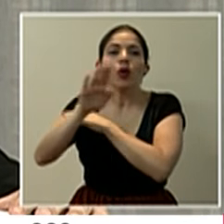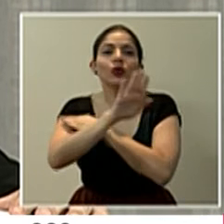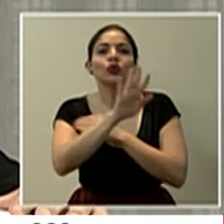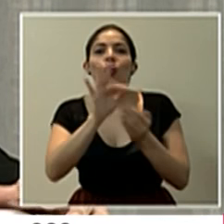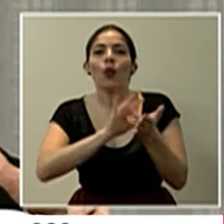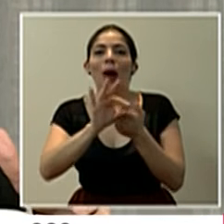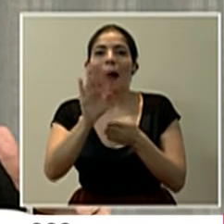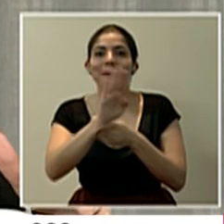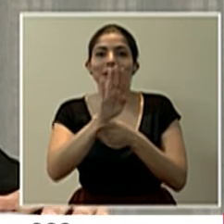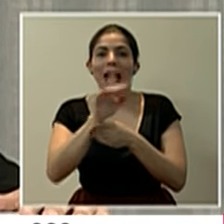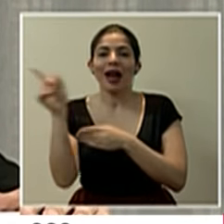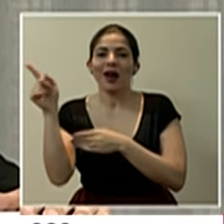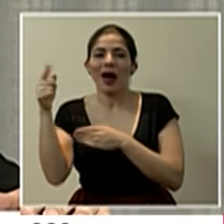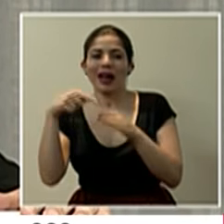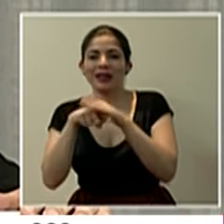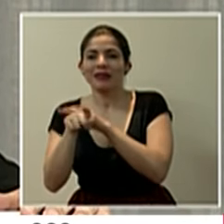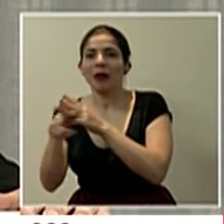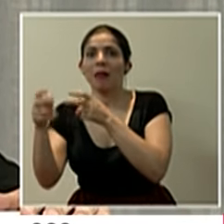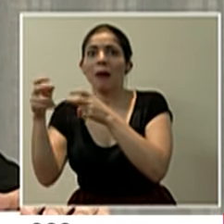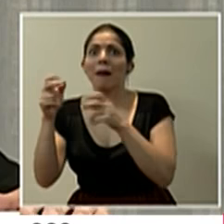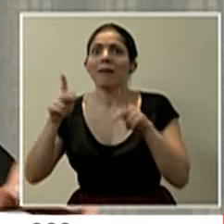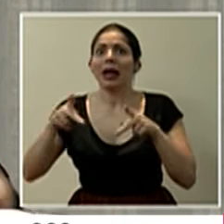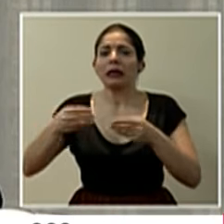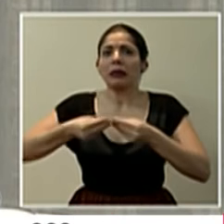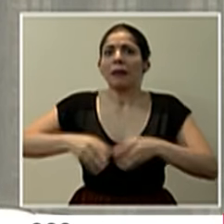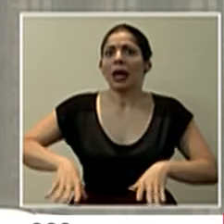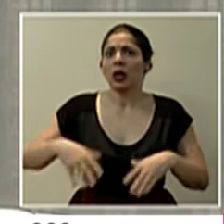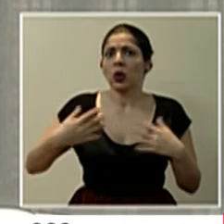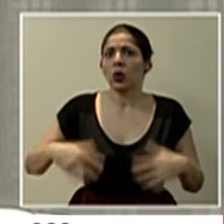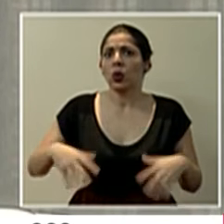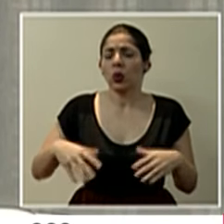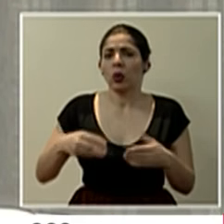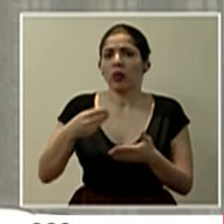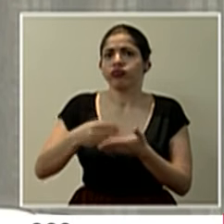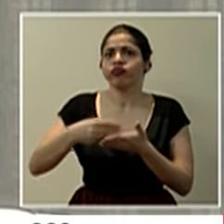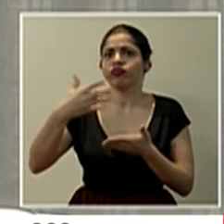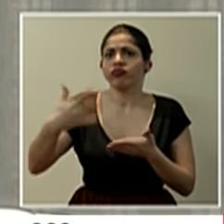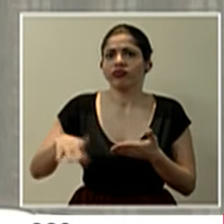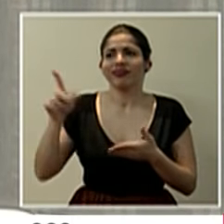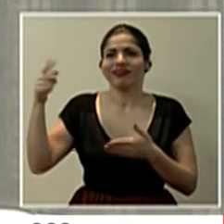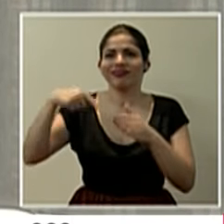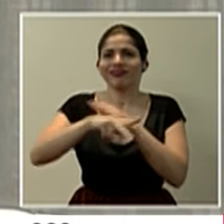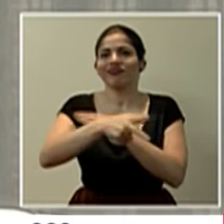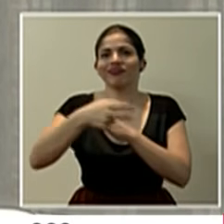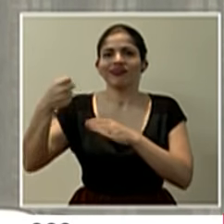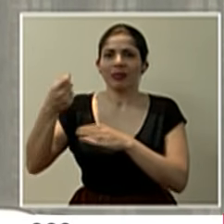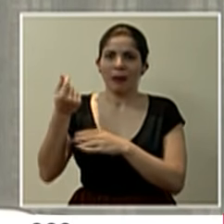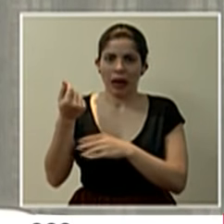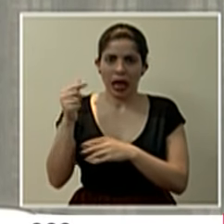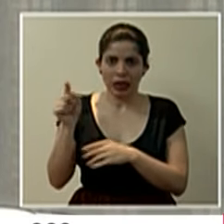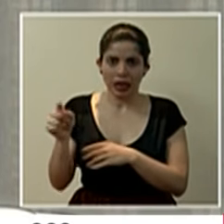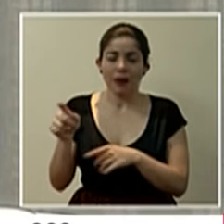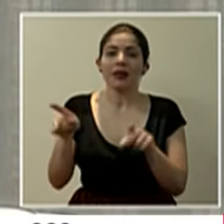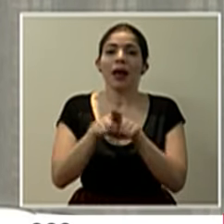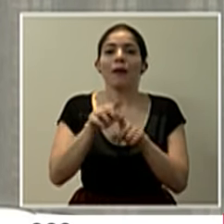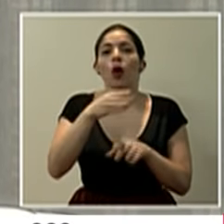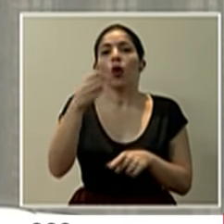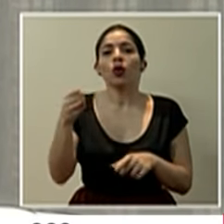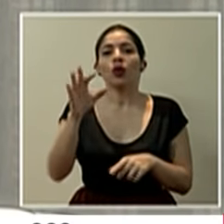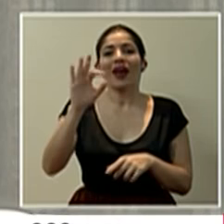cuentas, y pues personas han perdido cantidades importantes de dinero. Está con el tema también del FCL,